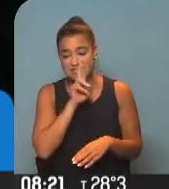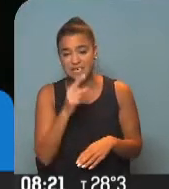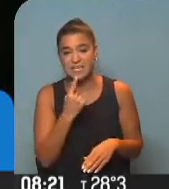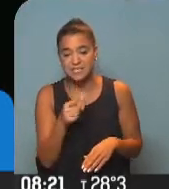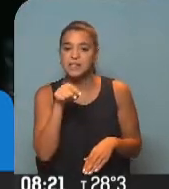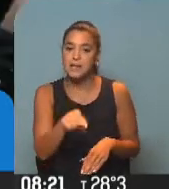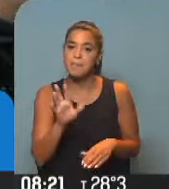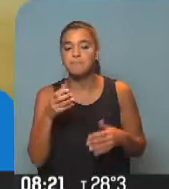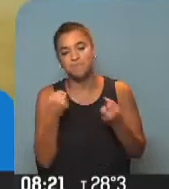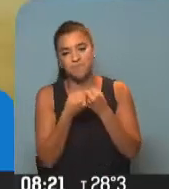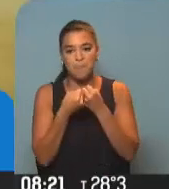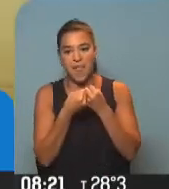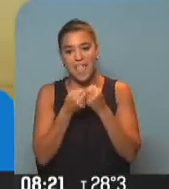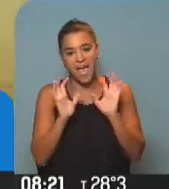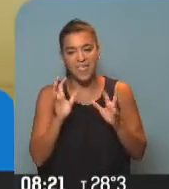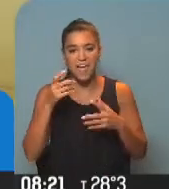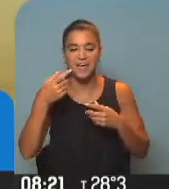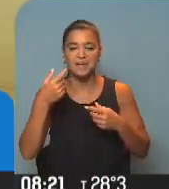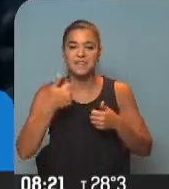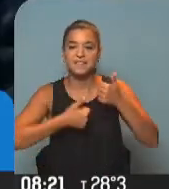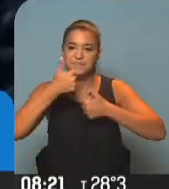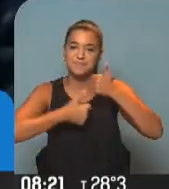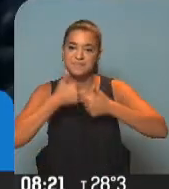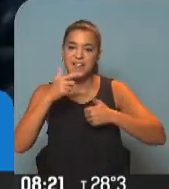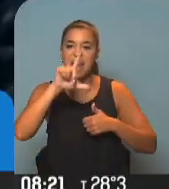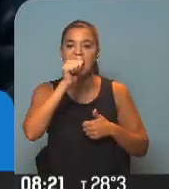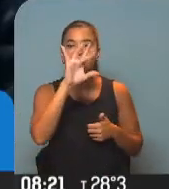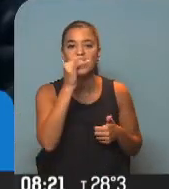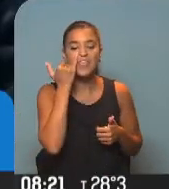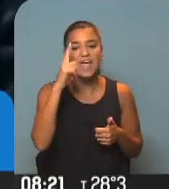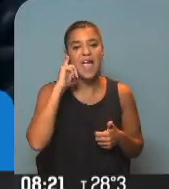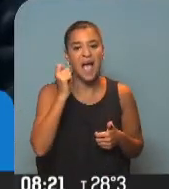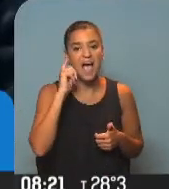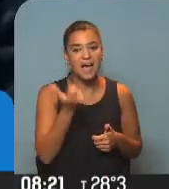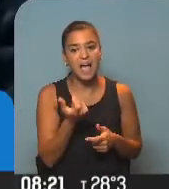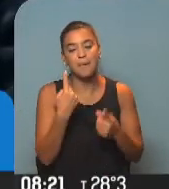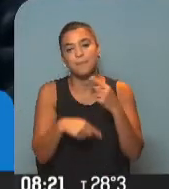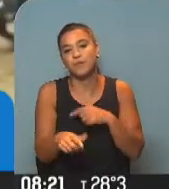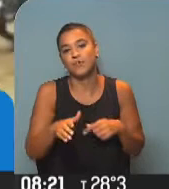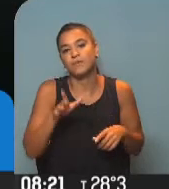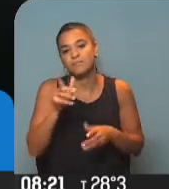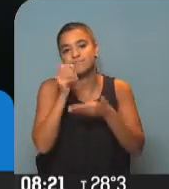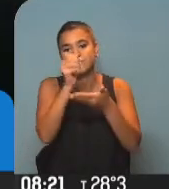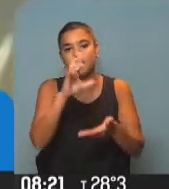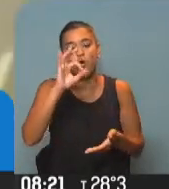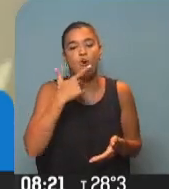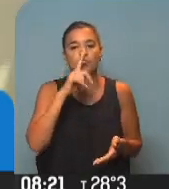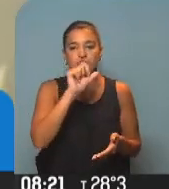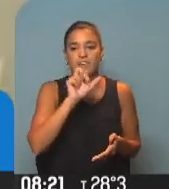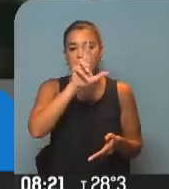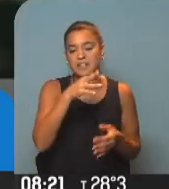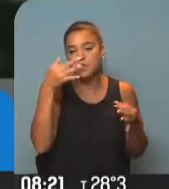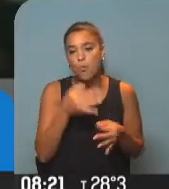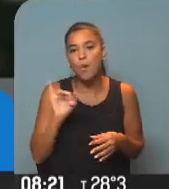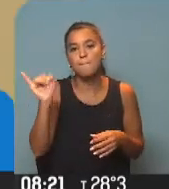cosa viene más peleada, porque por un lado hay una gran actuación de Lady Gaga, pero que se quede contenta con que se va a llevar el Oscar, sin ninguna duda, a